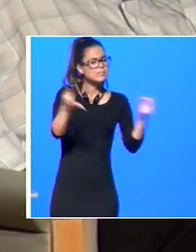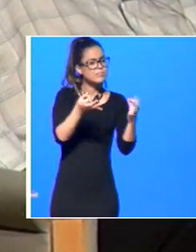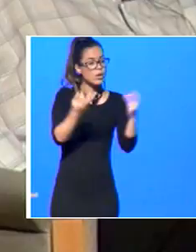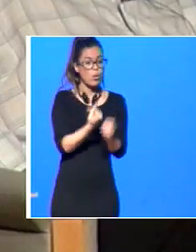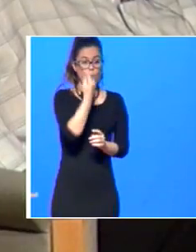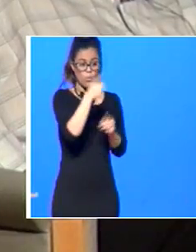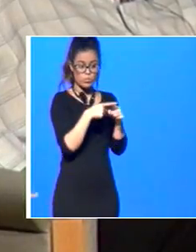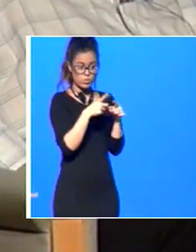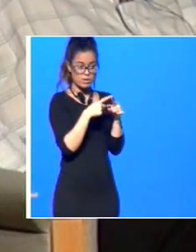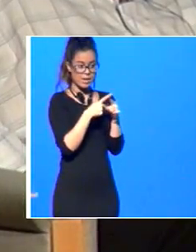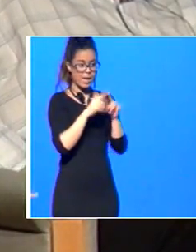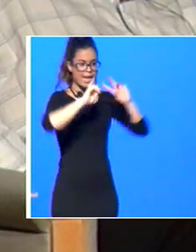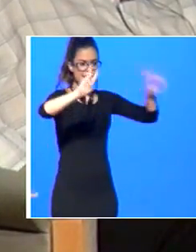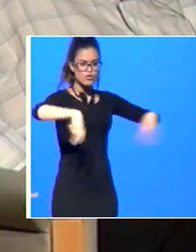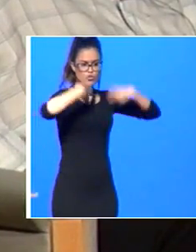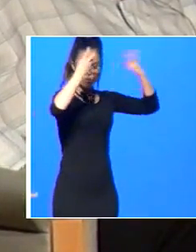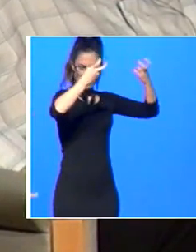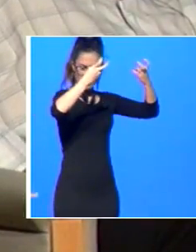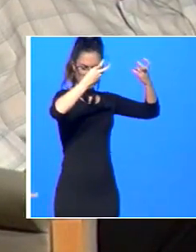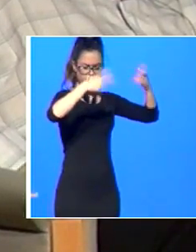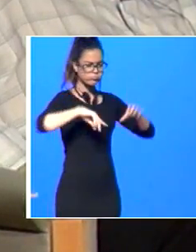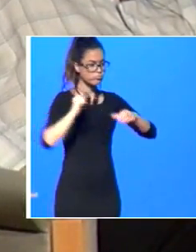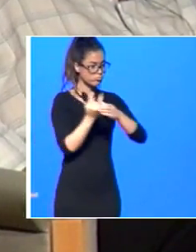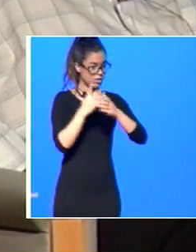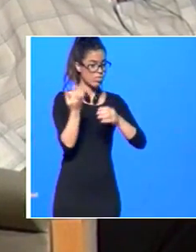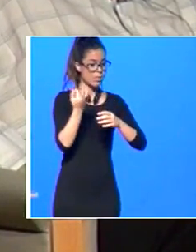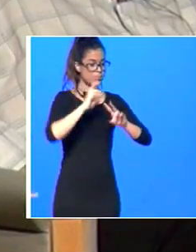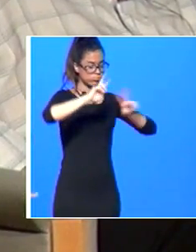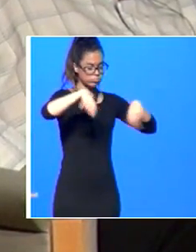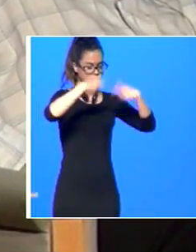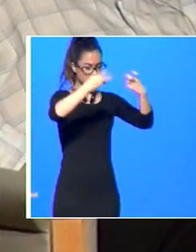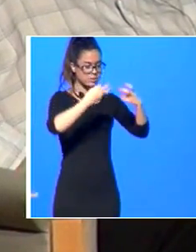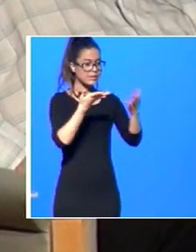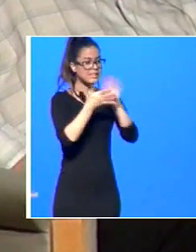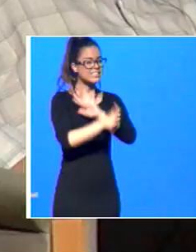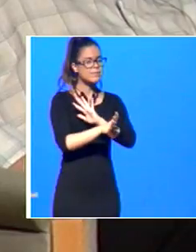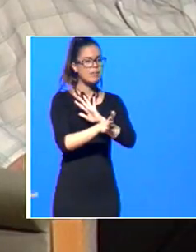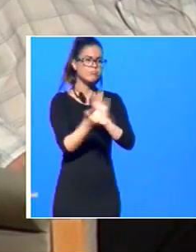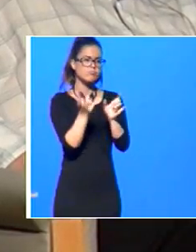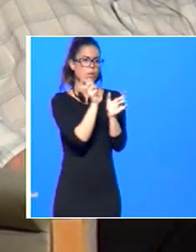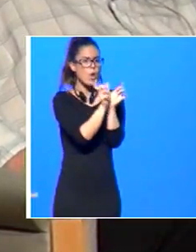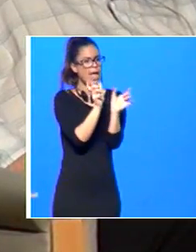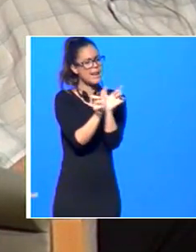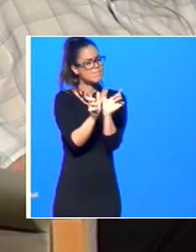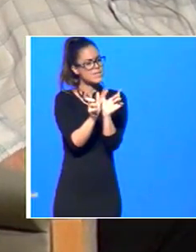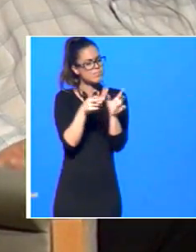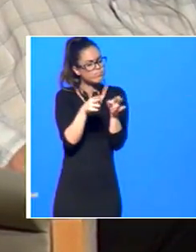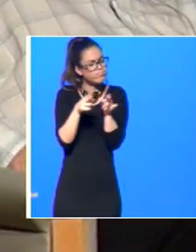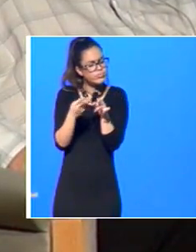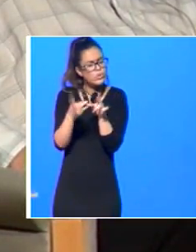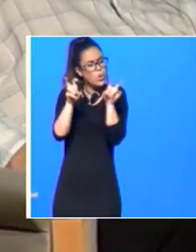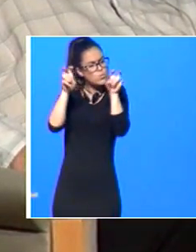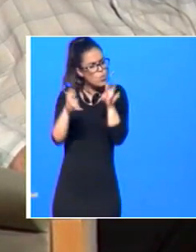es que tiene que ser innovadora. Una práctica educativa tiene que ser innovadora. Es decir, tiene que introducir elementos nuevos en lo que ya está